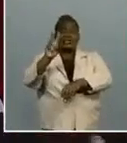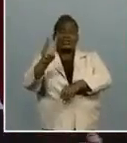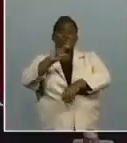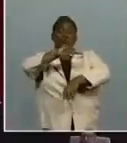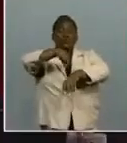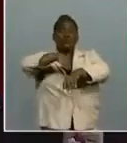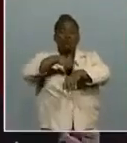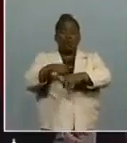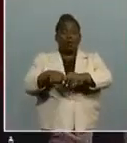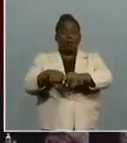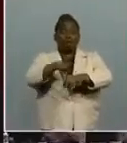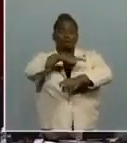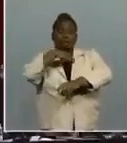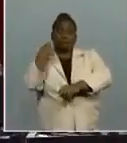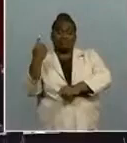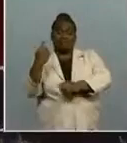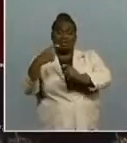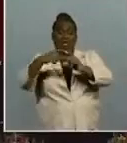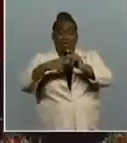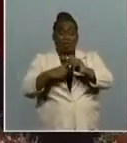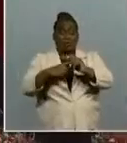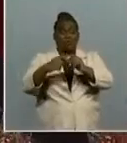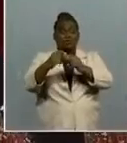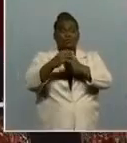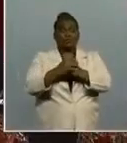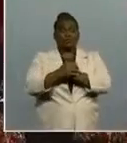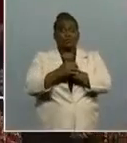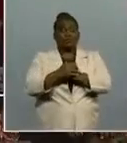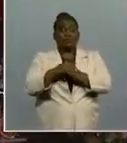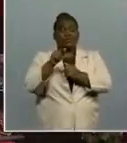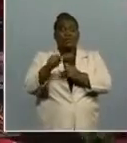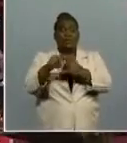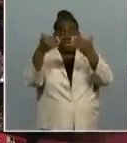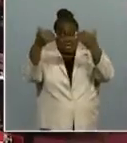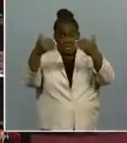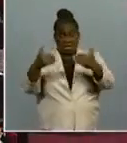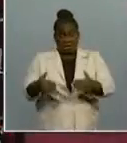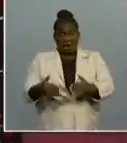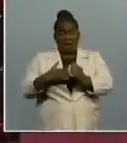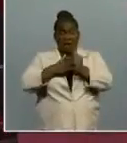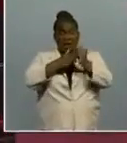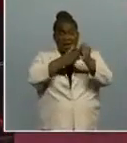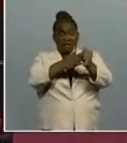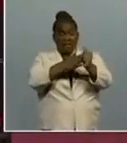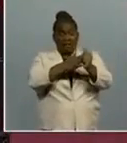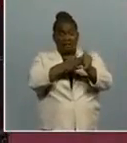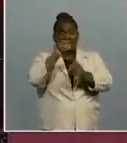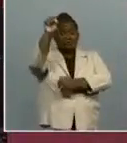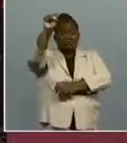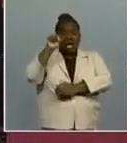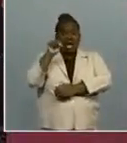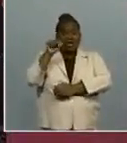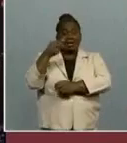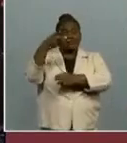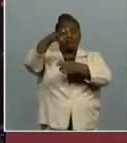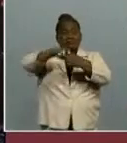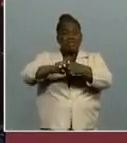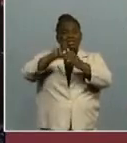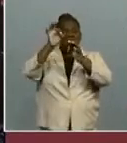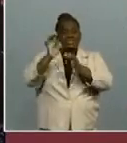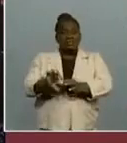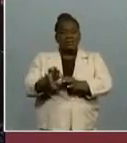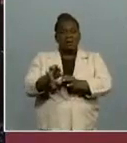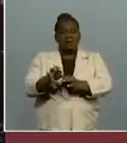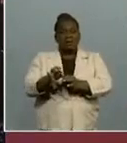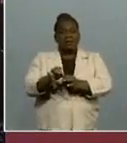y no alcanzaran a tomar una cabeza de playa y la imagen del líder sobre el tanque en marcha siempre al frente de su